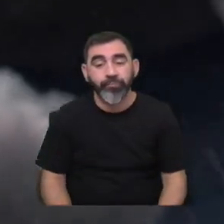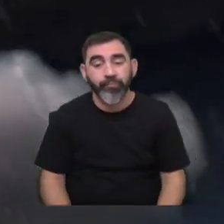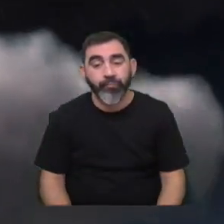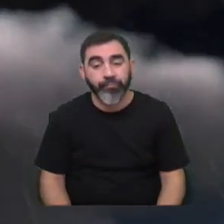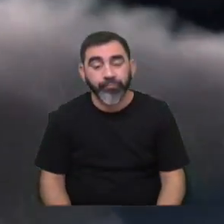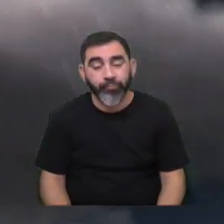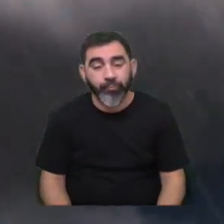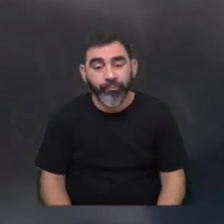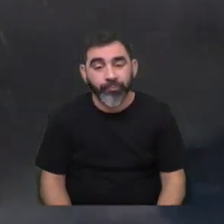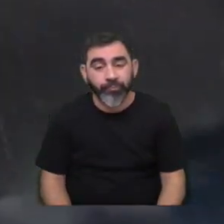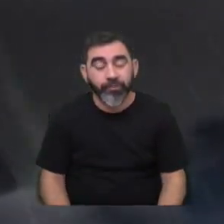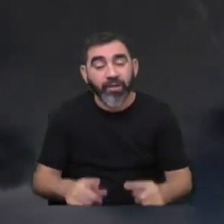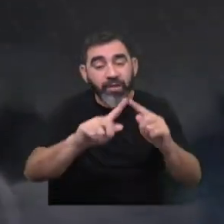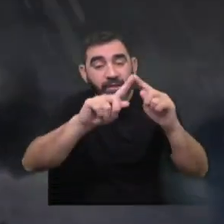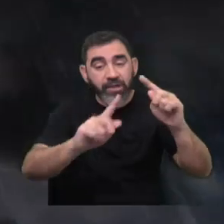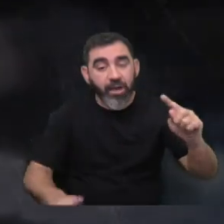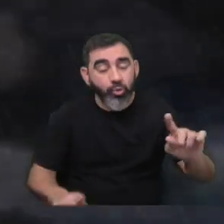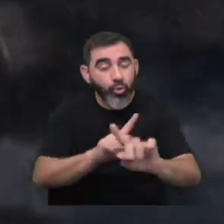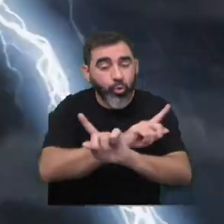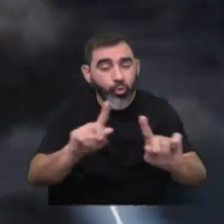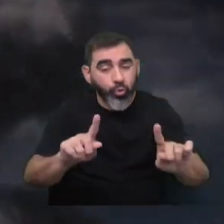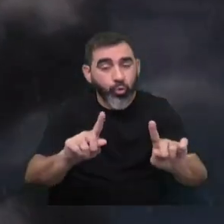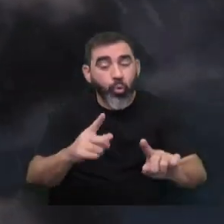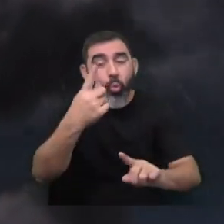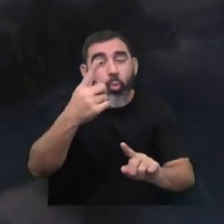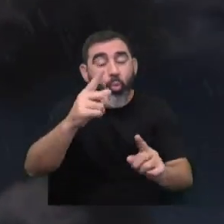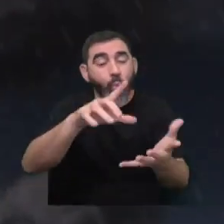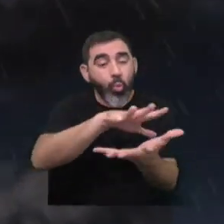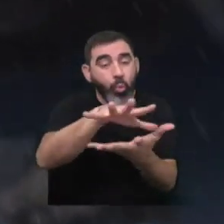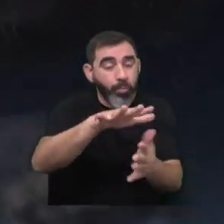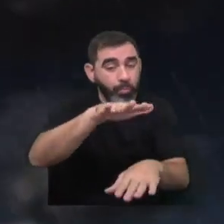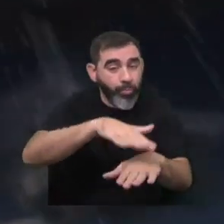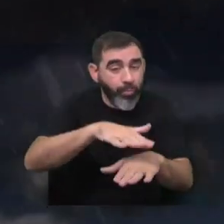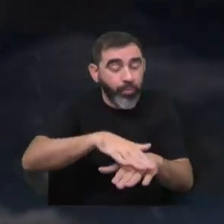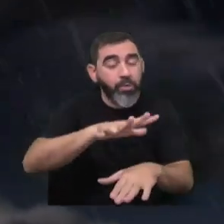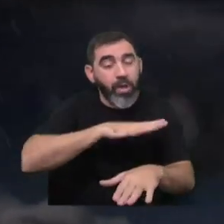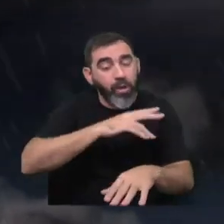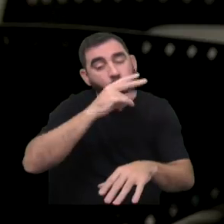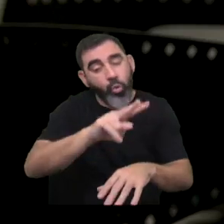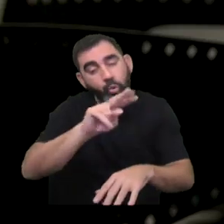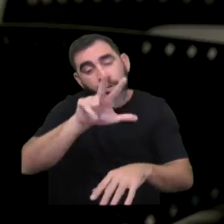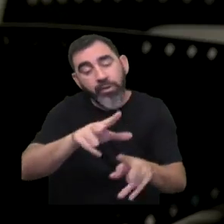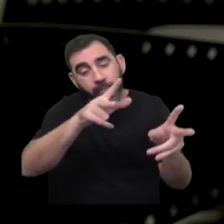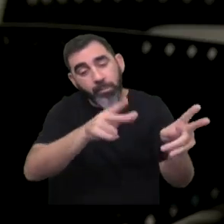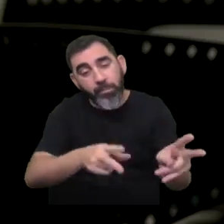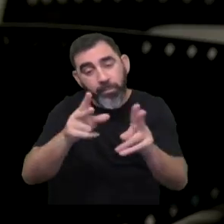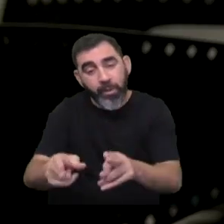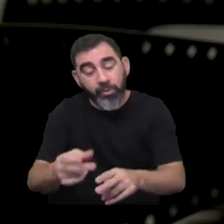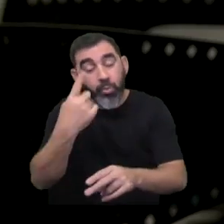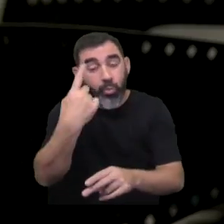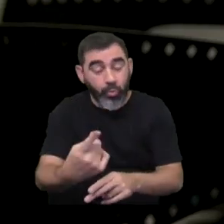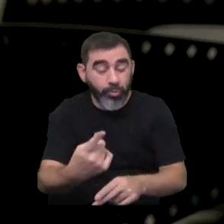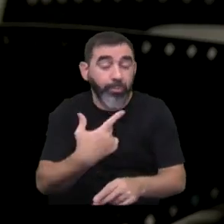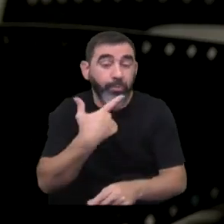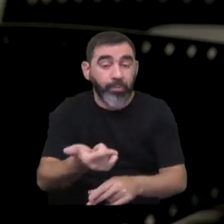Tiene que ver con que el rayo no se produce en un solo paso, sino que tiene dos o más pasos, uno en el cual